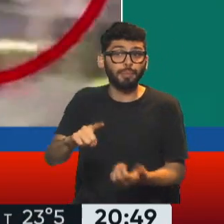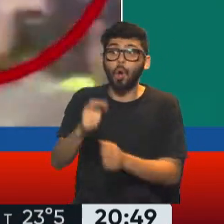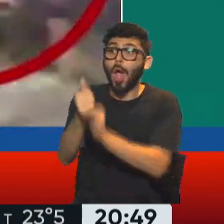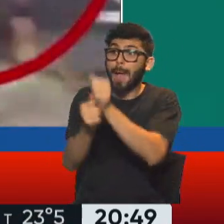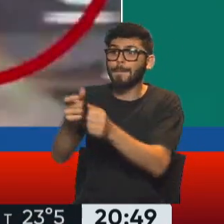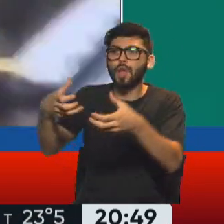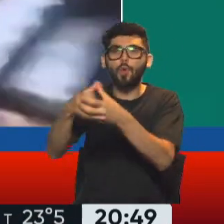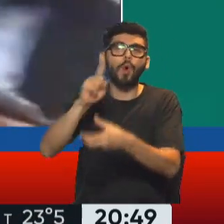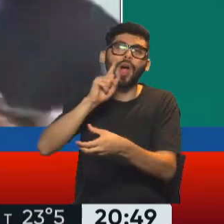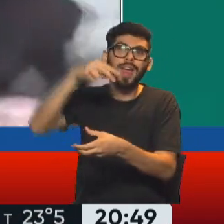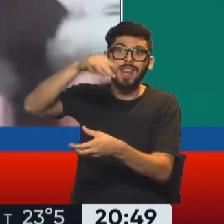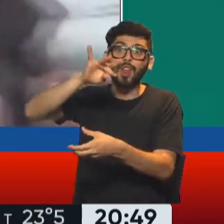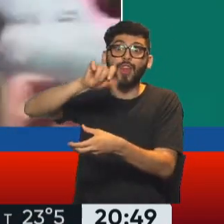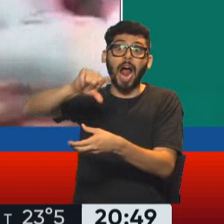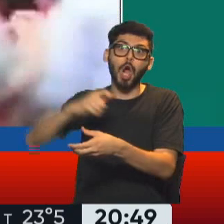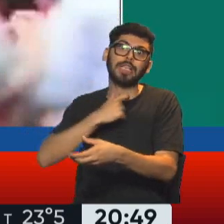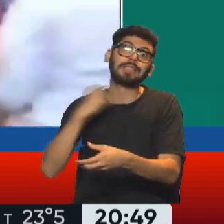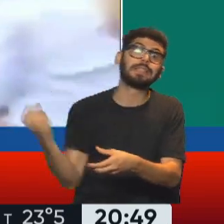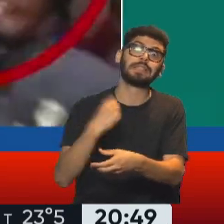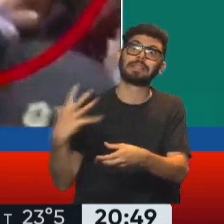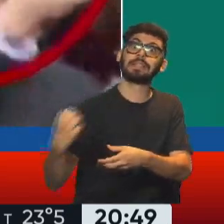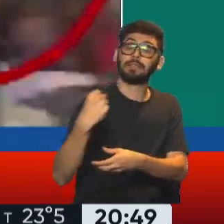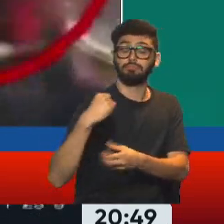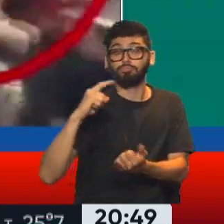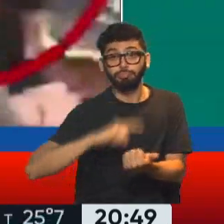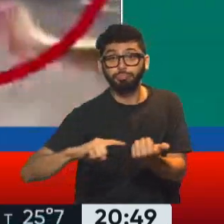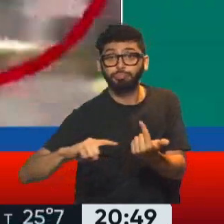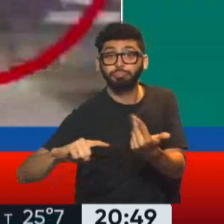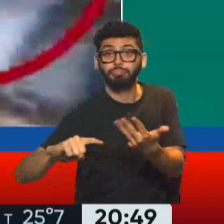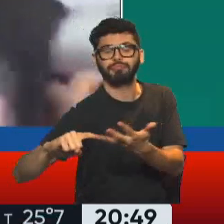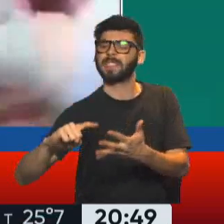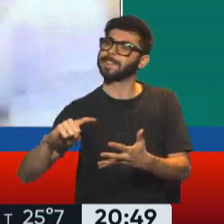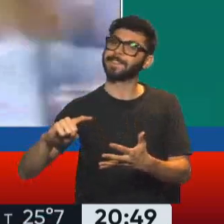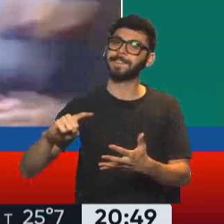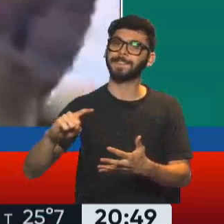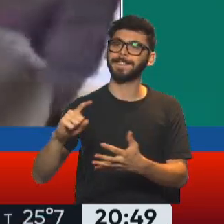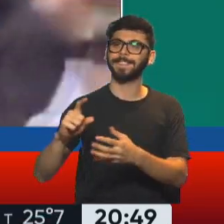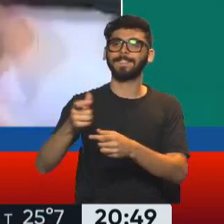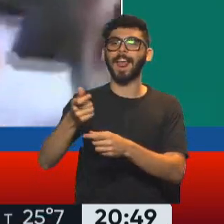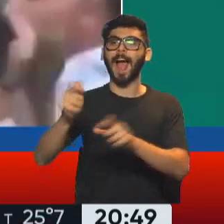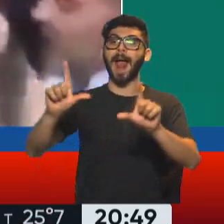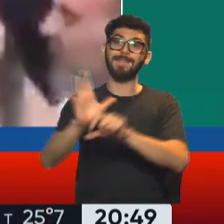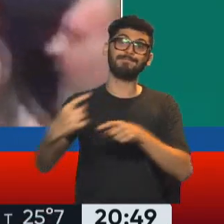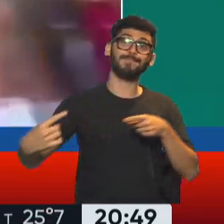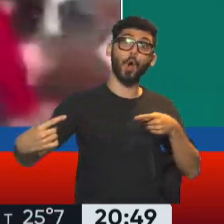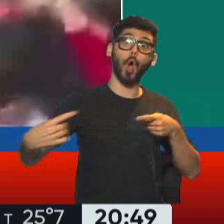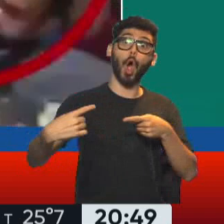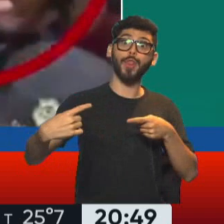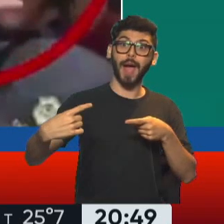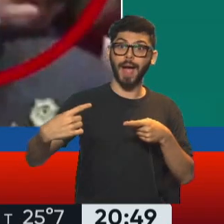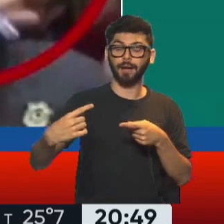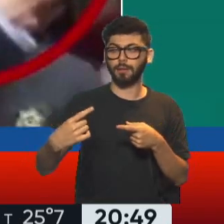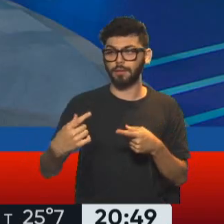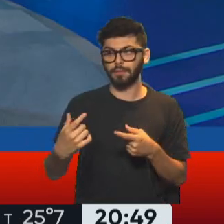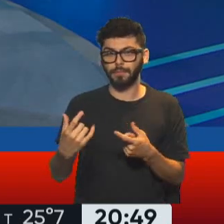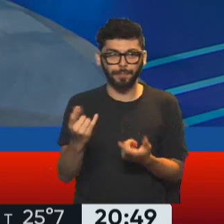del grupo Índale como él deseaba, que no pudo y que es un canal que tiene un Está tinte bien, pero eso opositor lo que deja él mal no parado. soporta, Para mí ¿no? solo